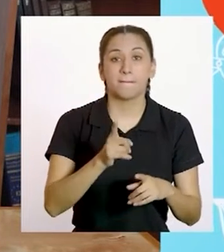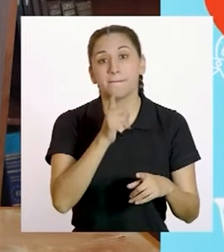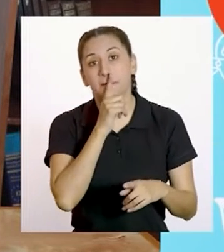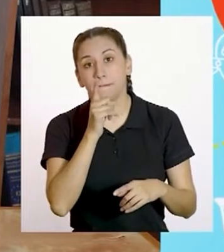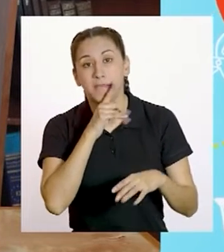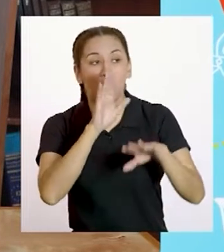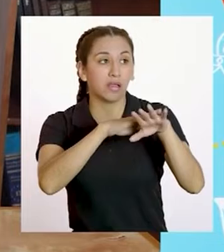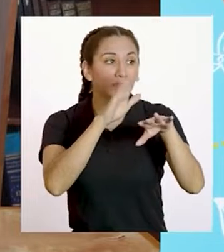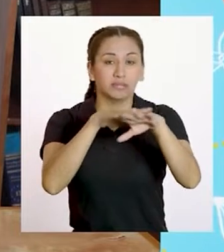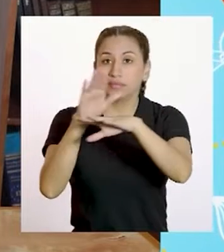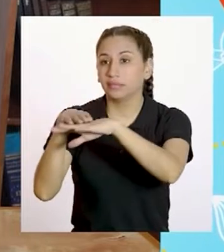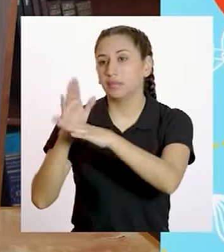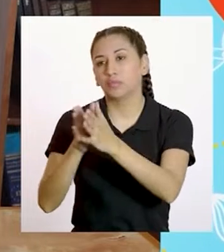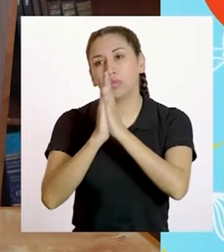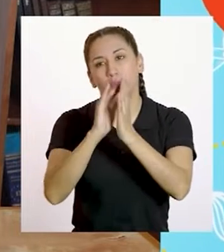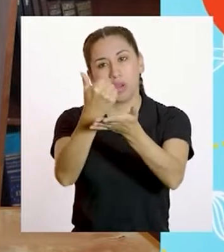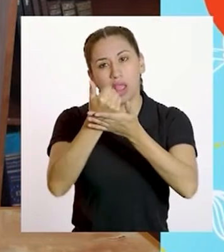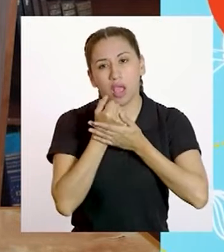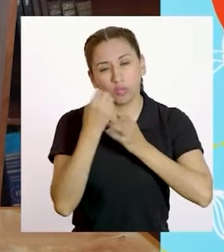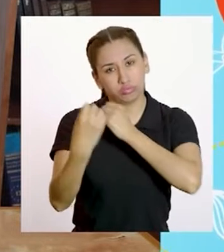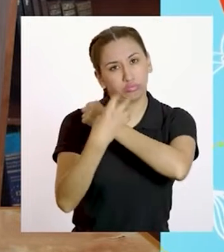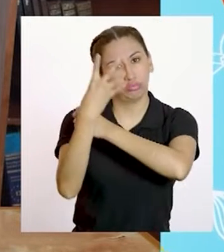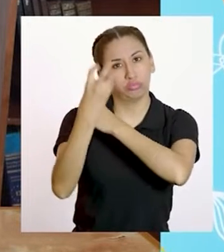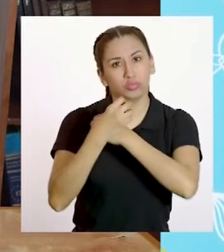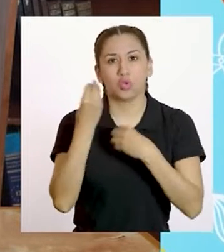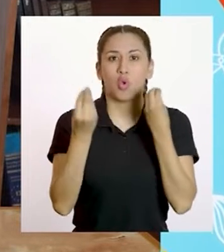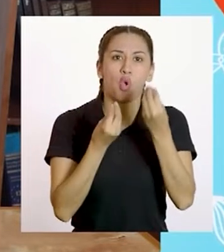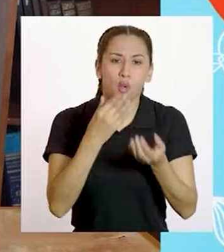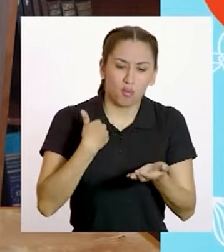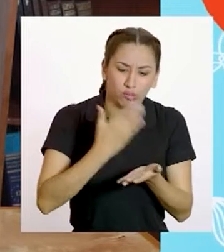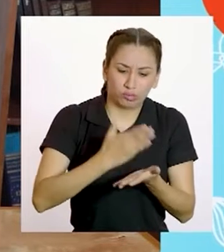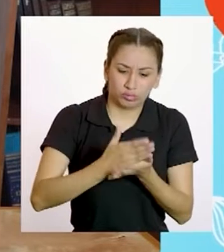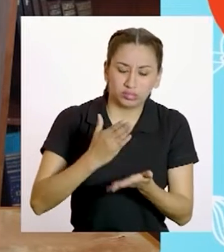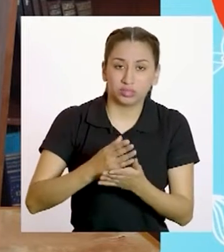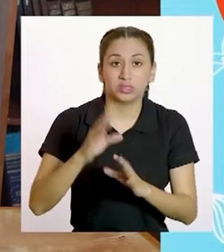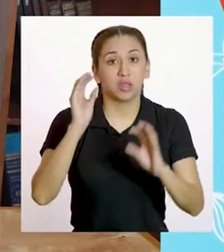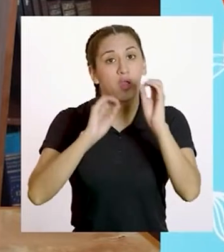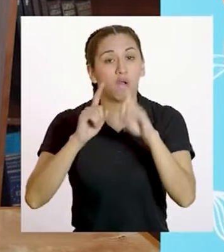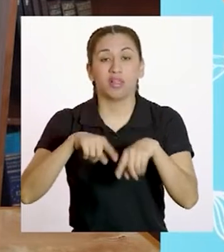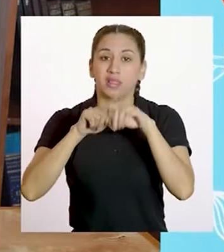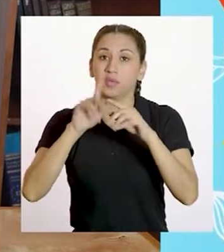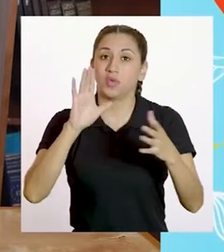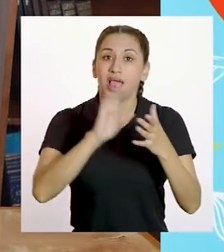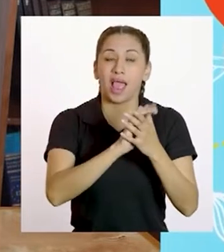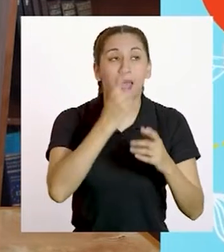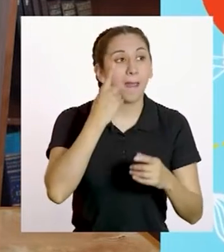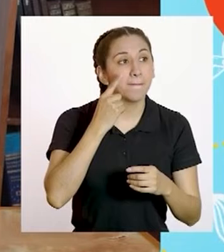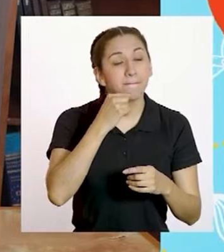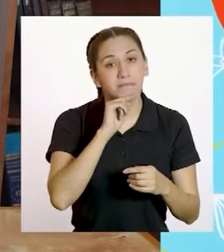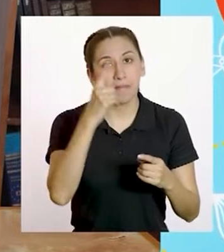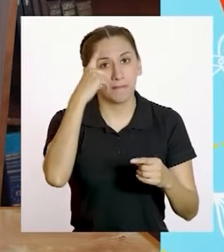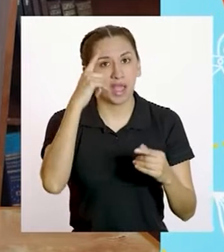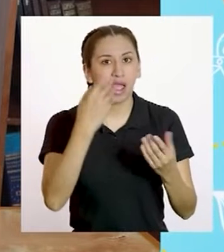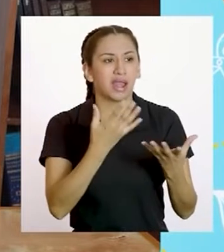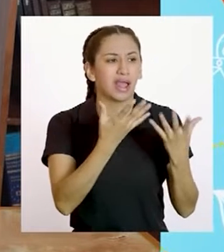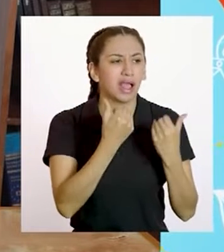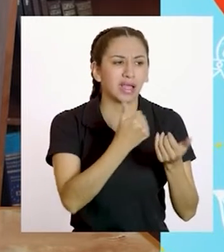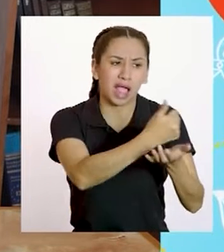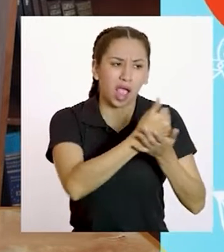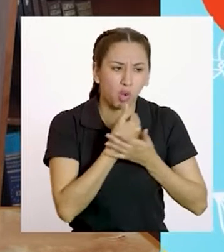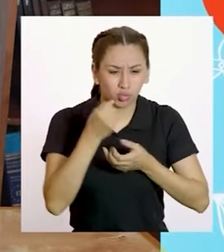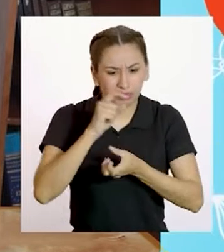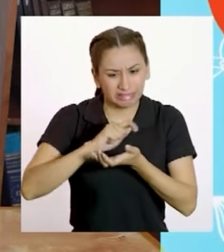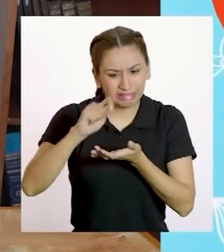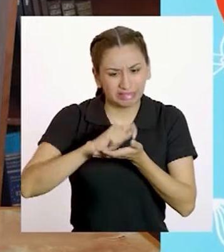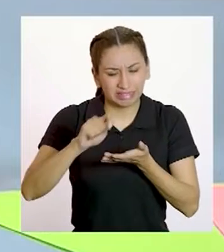a papá o a un familiar a pedir consejos sobre cómo cocinar algo o también a una amiga o amigo para saber cómo